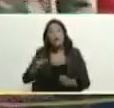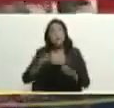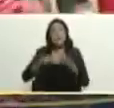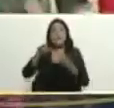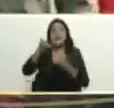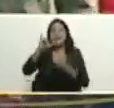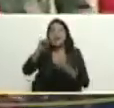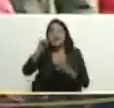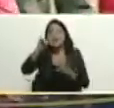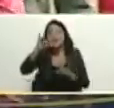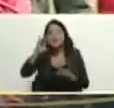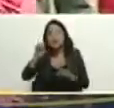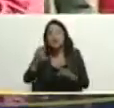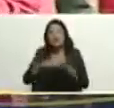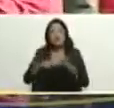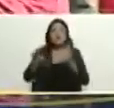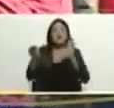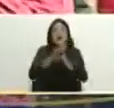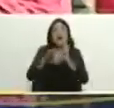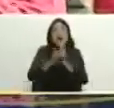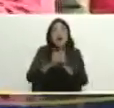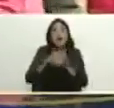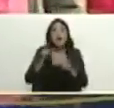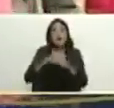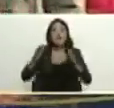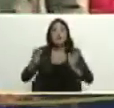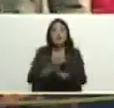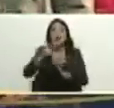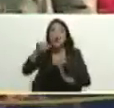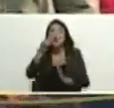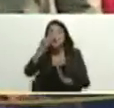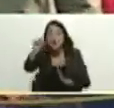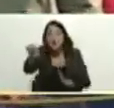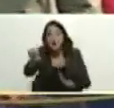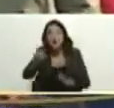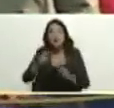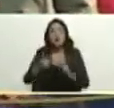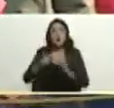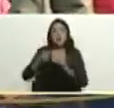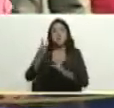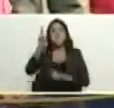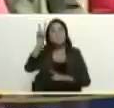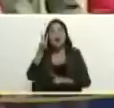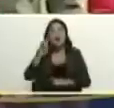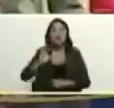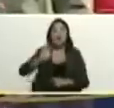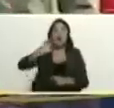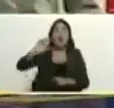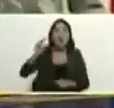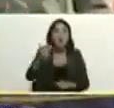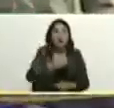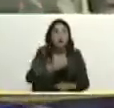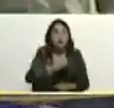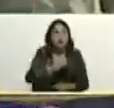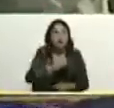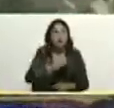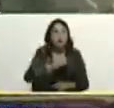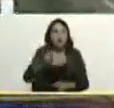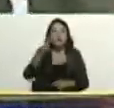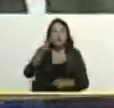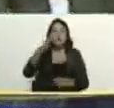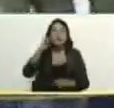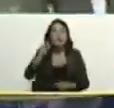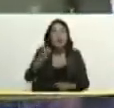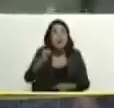de Katia, de San José, del Valle de Coche, de